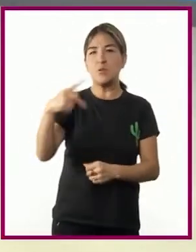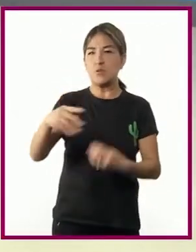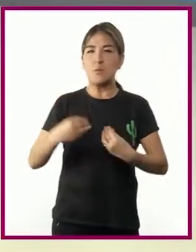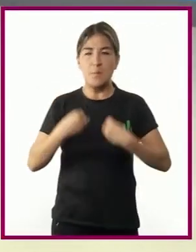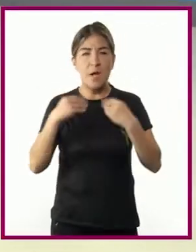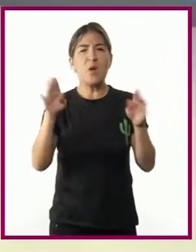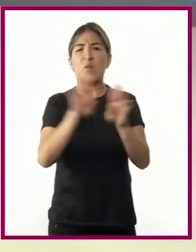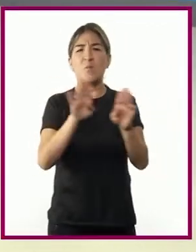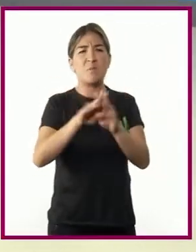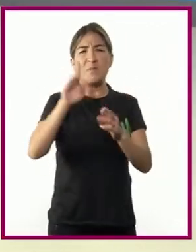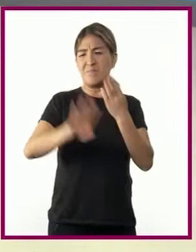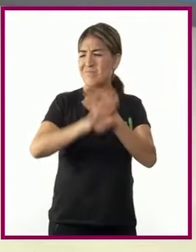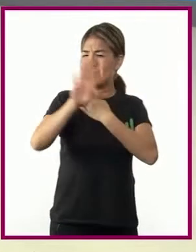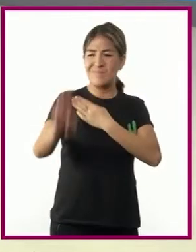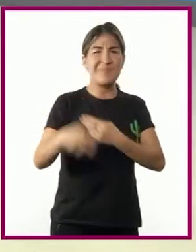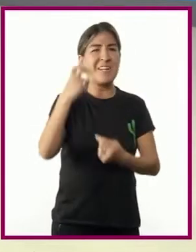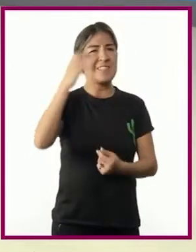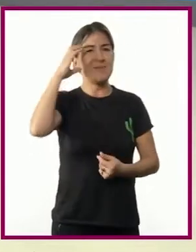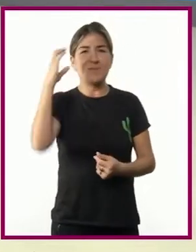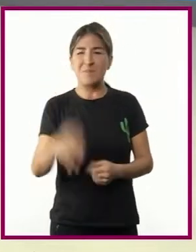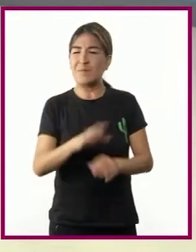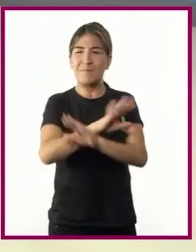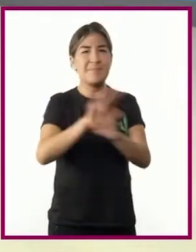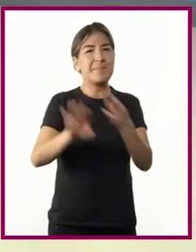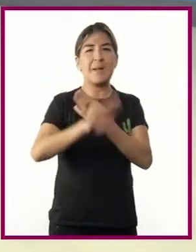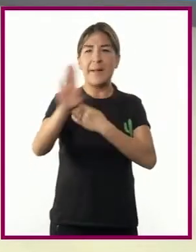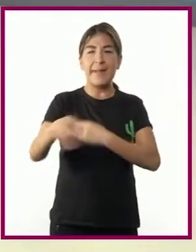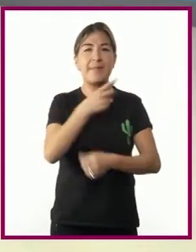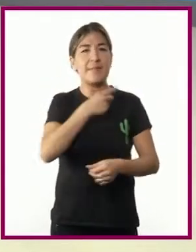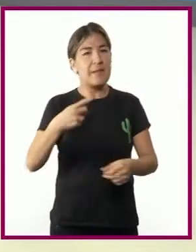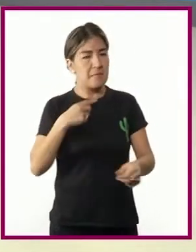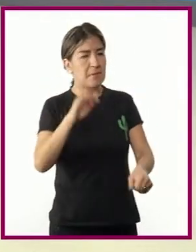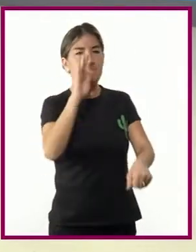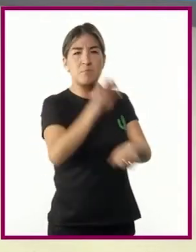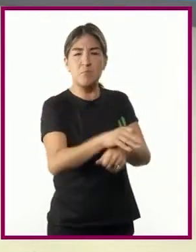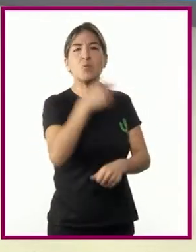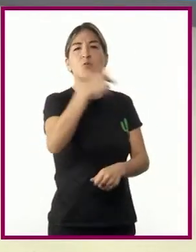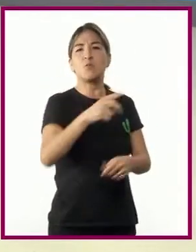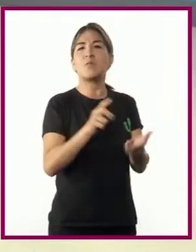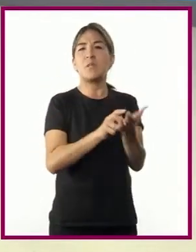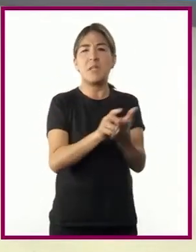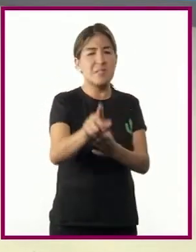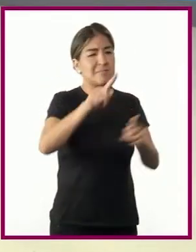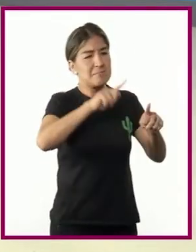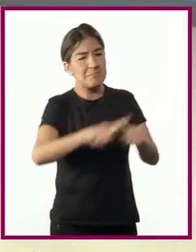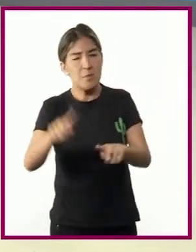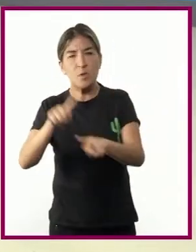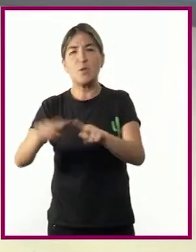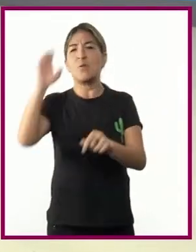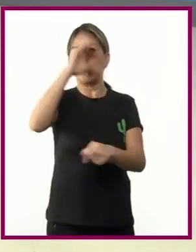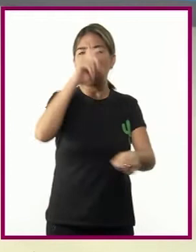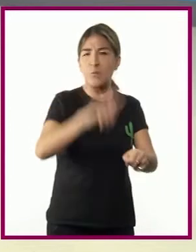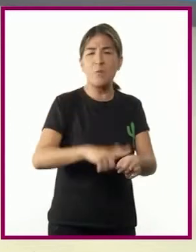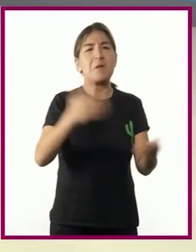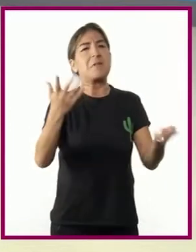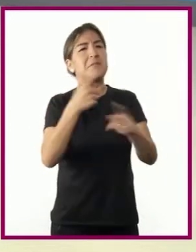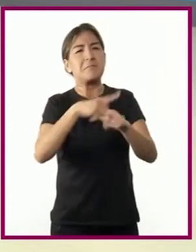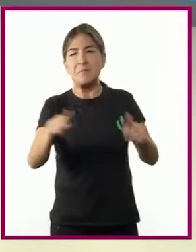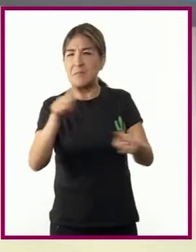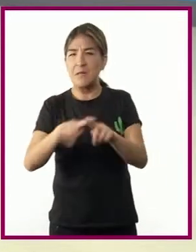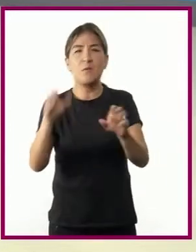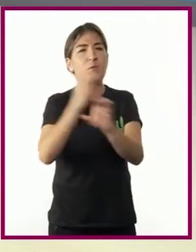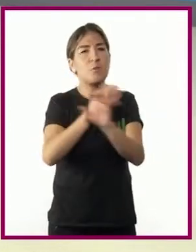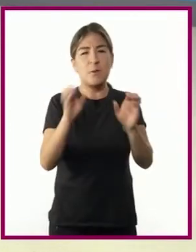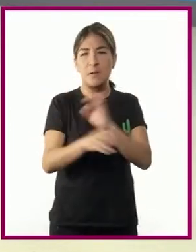sus manifestaciones, defender el derecho a la diversidad y defender el ejercicio de la libertad, así como contribuir